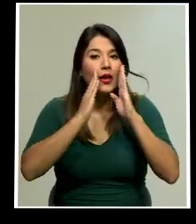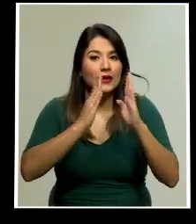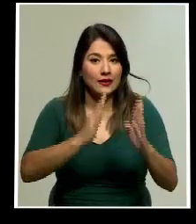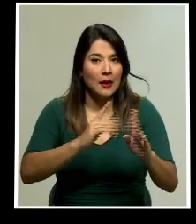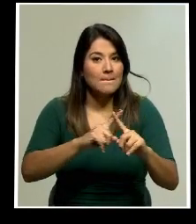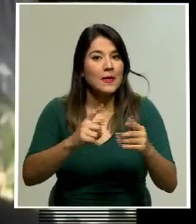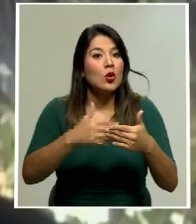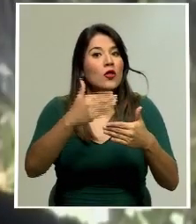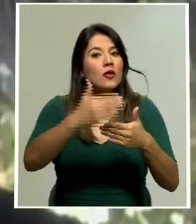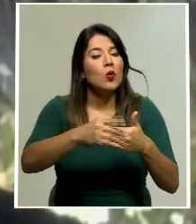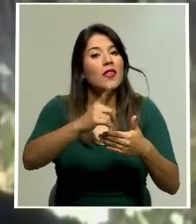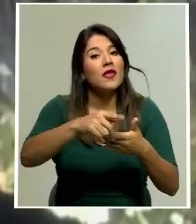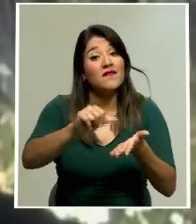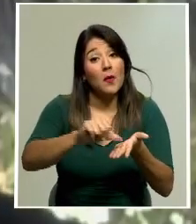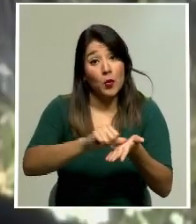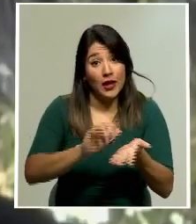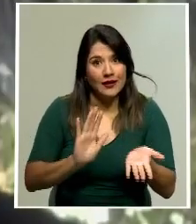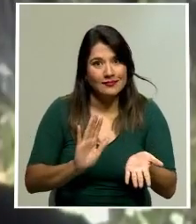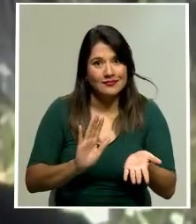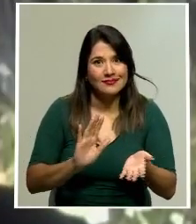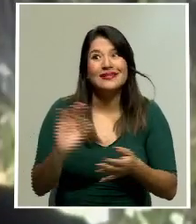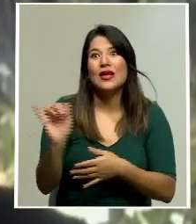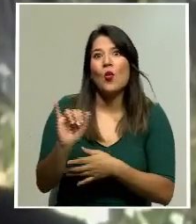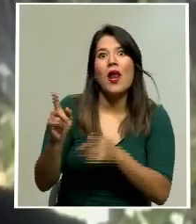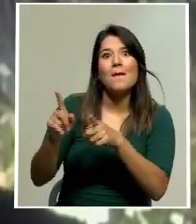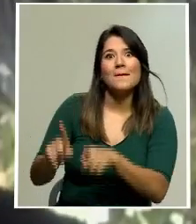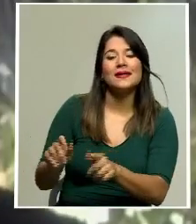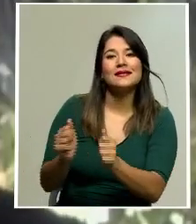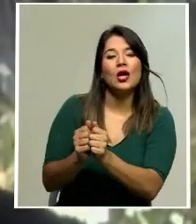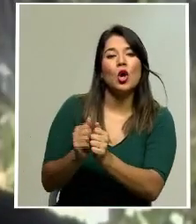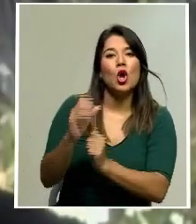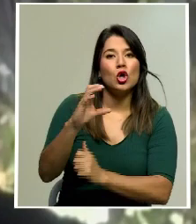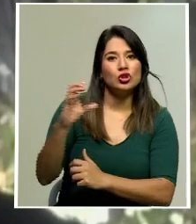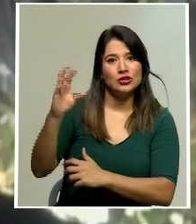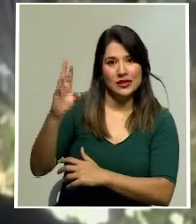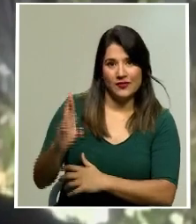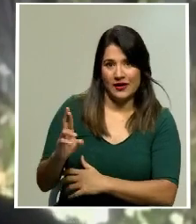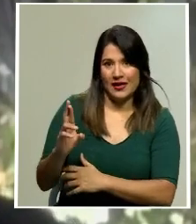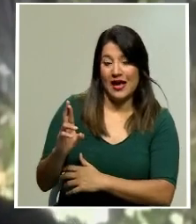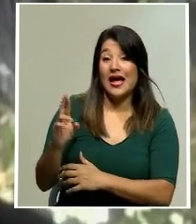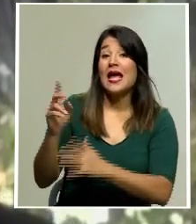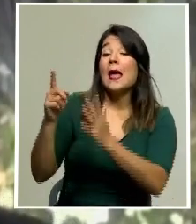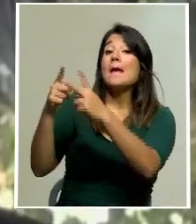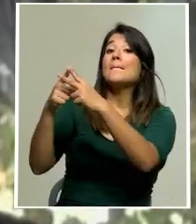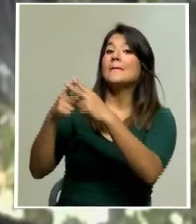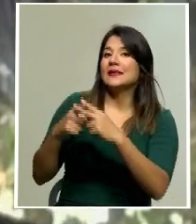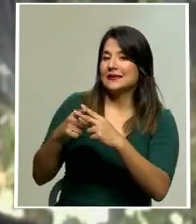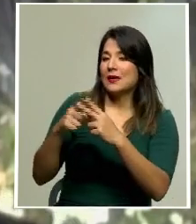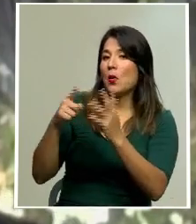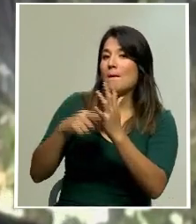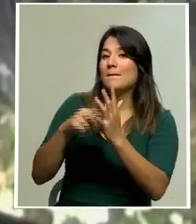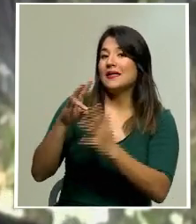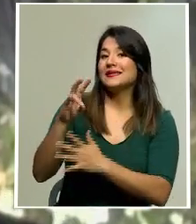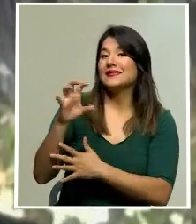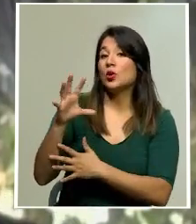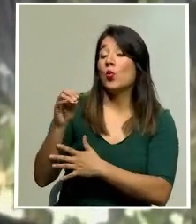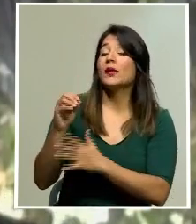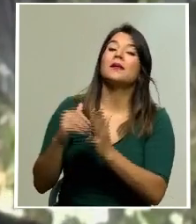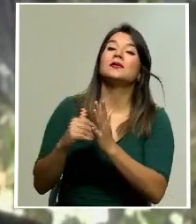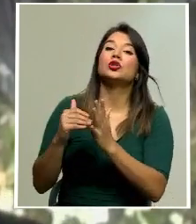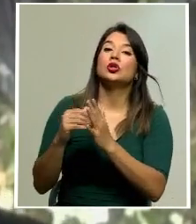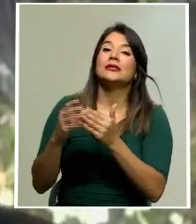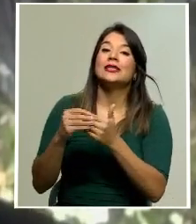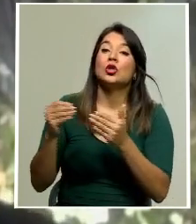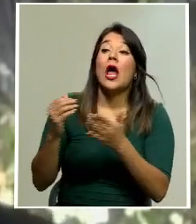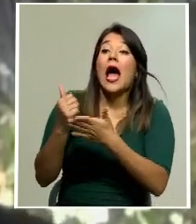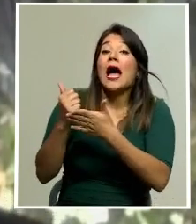después. Y eso es lo que está pasando. Entonces, suponiendo que ya estamos en junio para los efectos